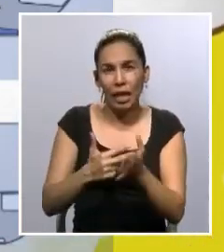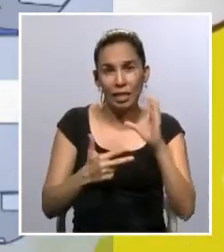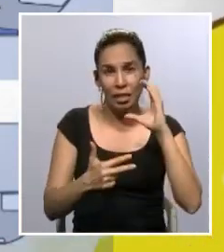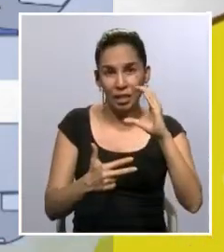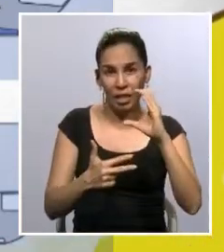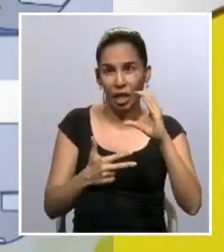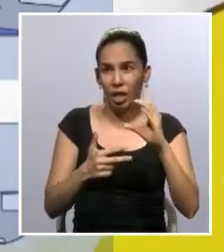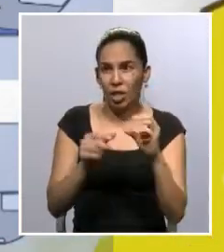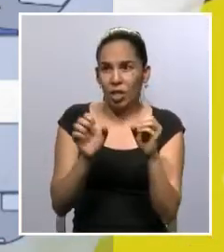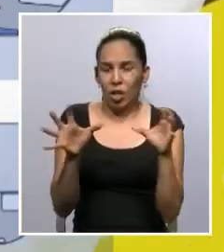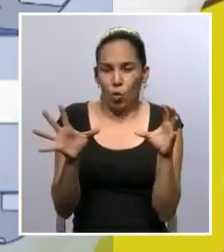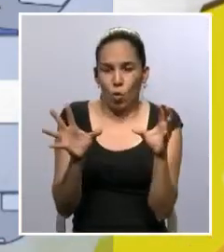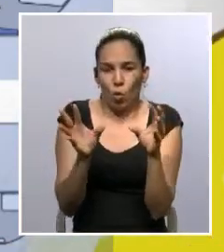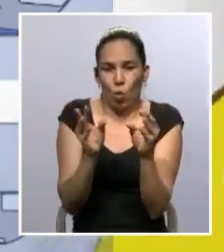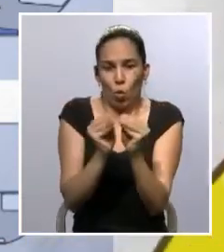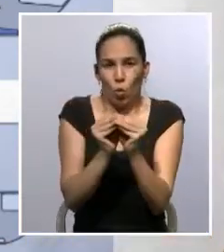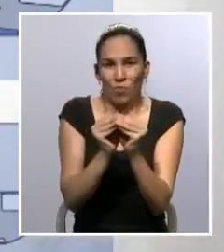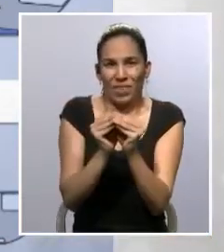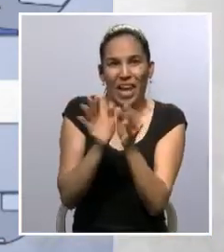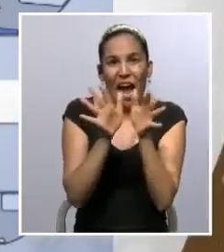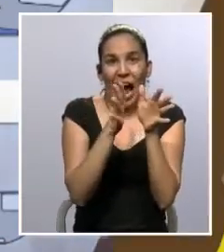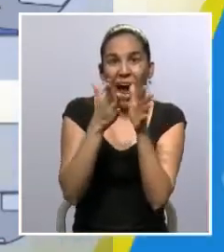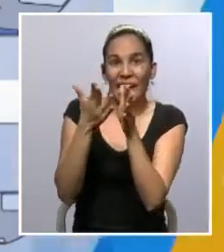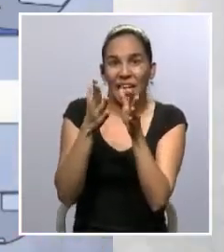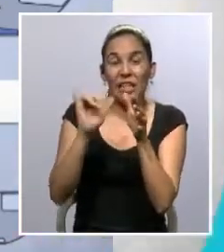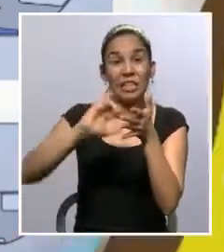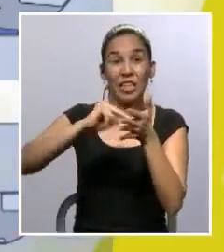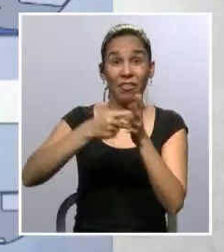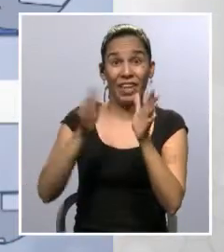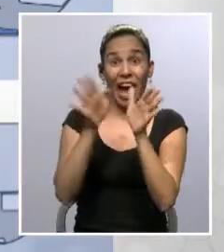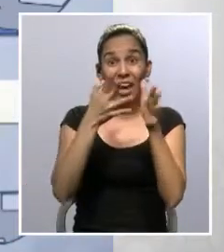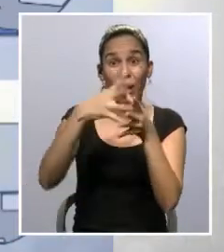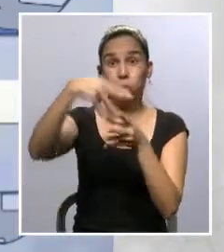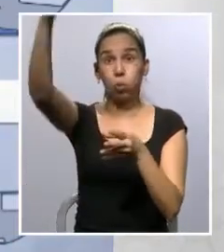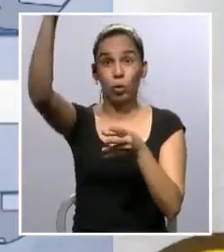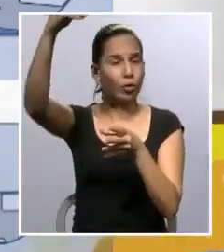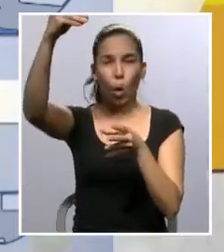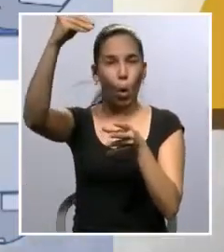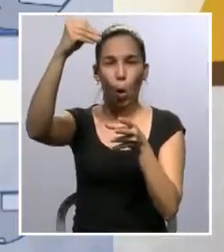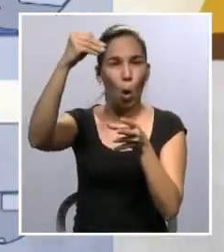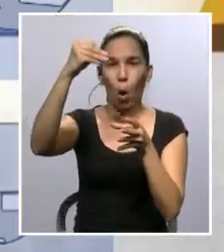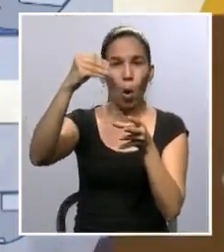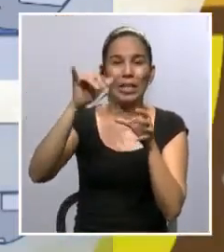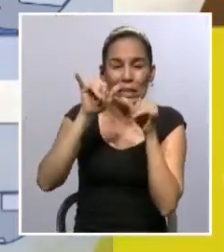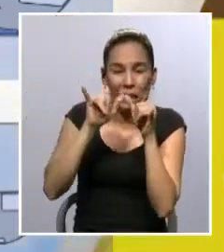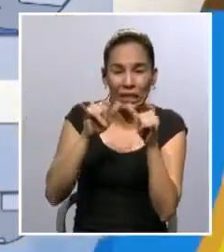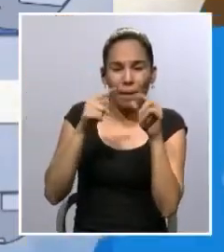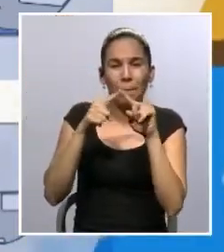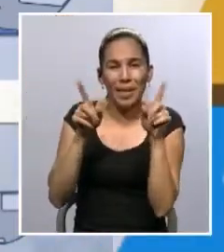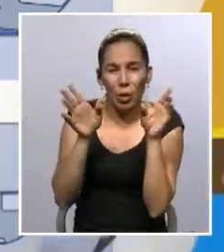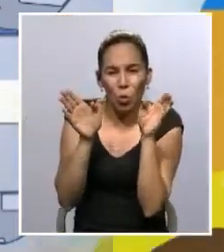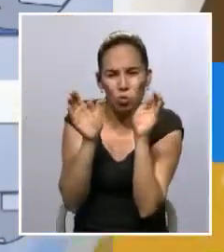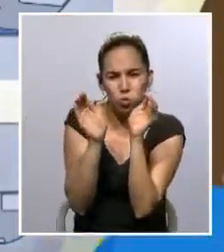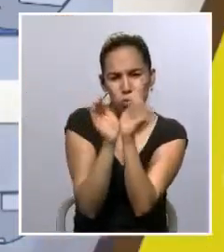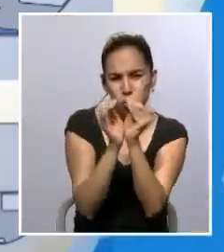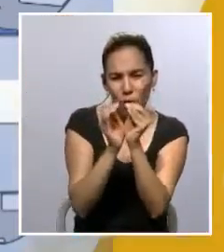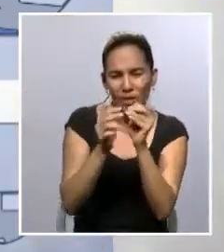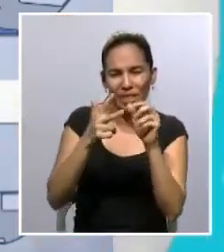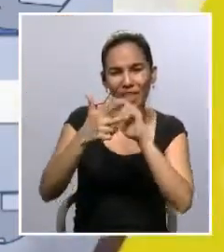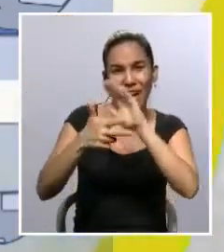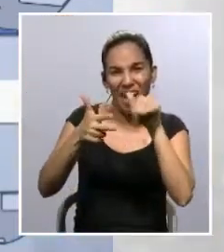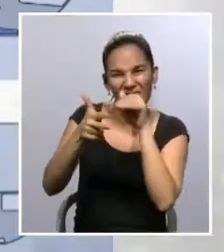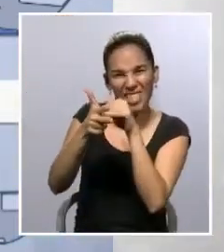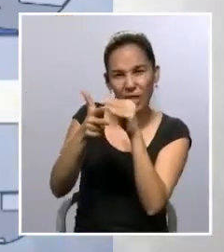en lo interno del submarino. No es que el aire salió y se fue, sino que el aire fue redistribuido a otras áreas del